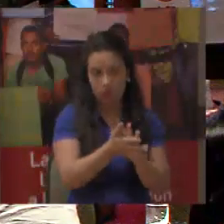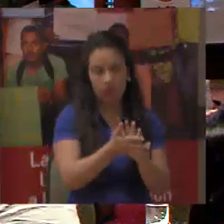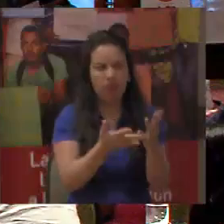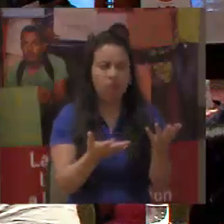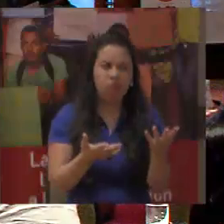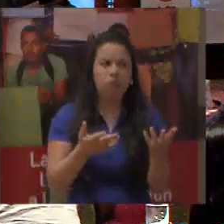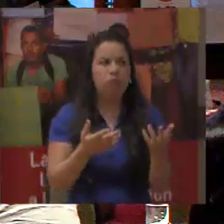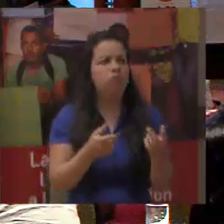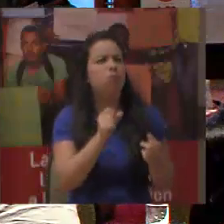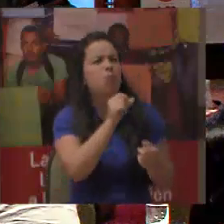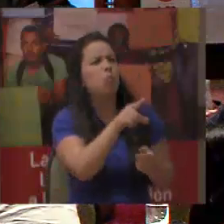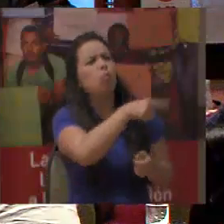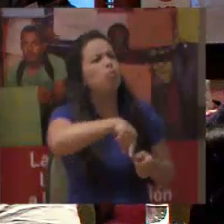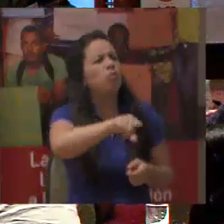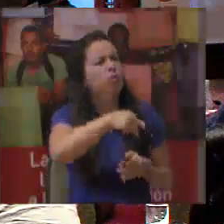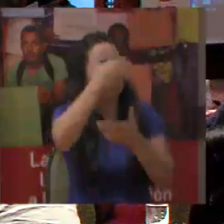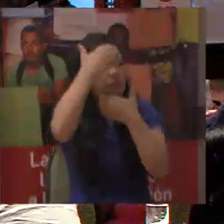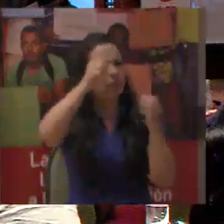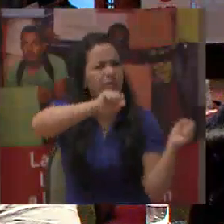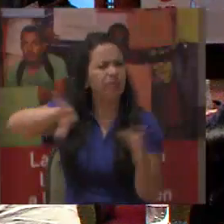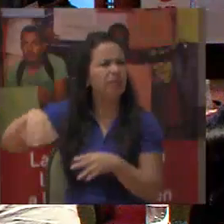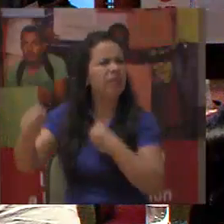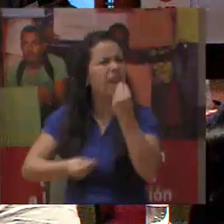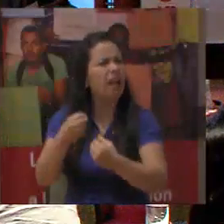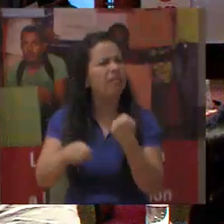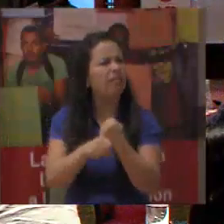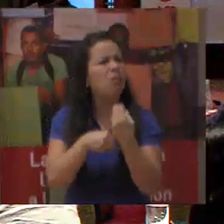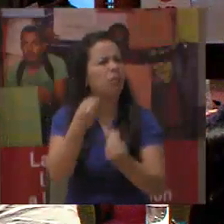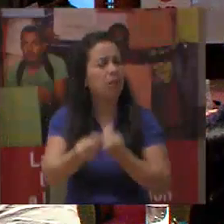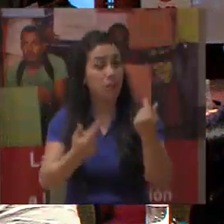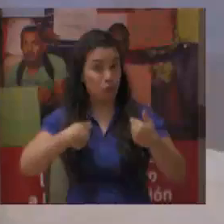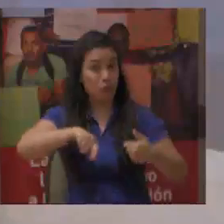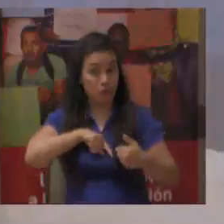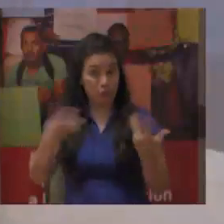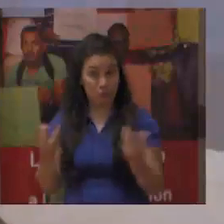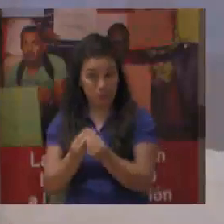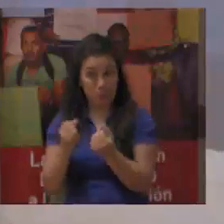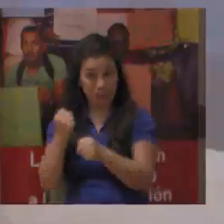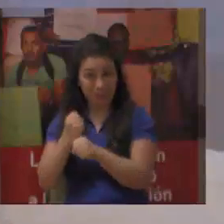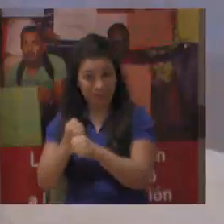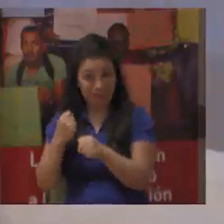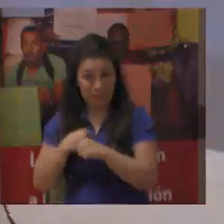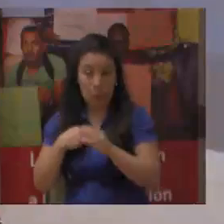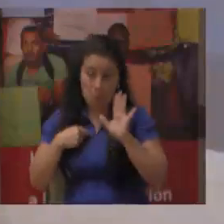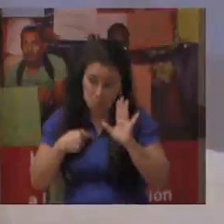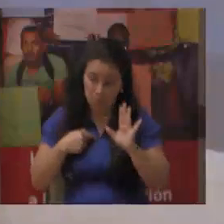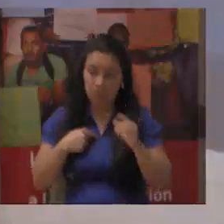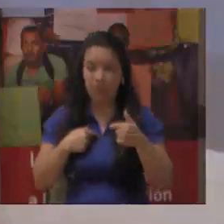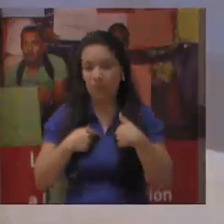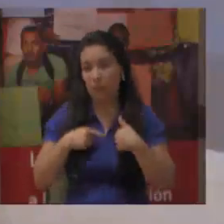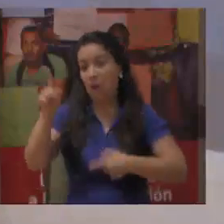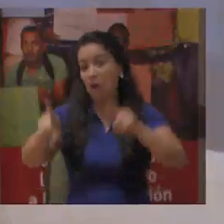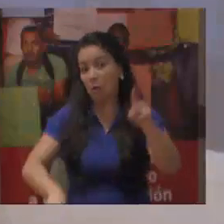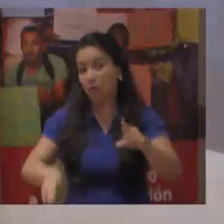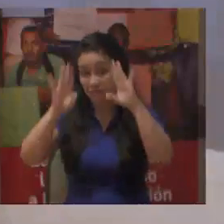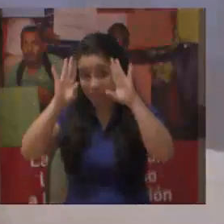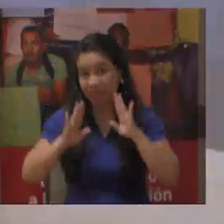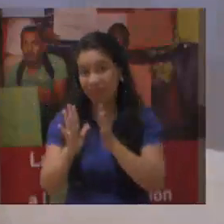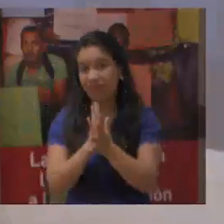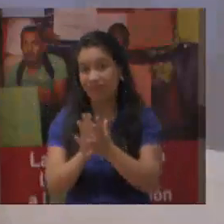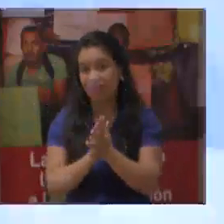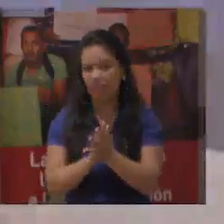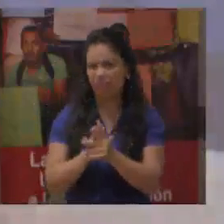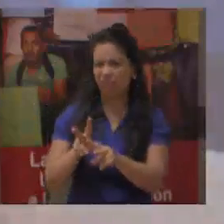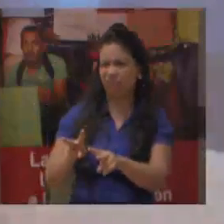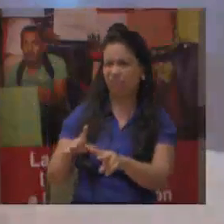hacen específicamente para desmovilizados? Nosotros en Valledupar, y esto puede sonar para algunos un poco